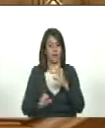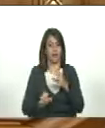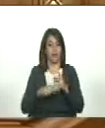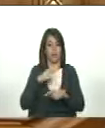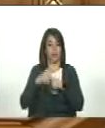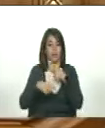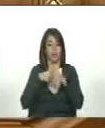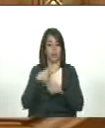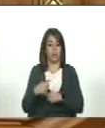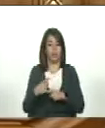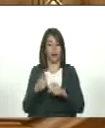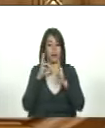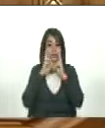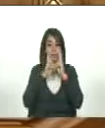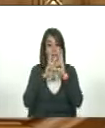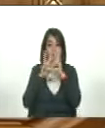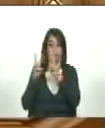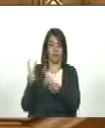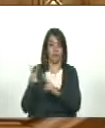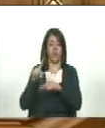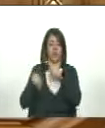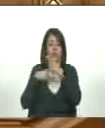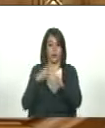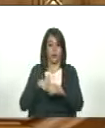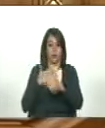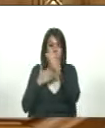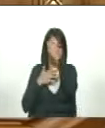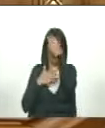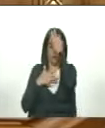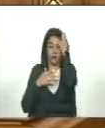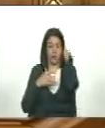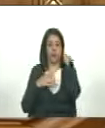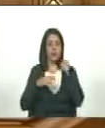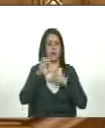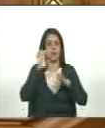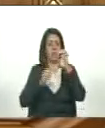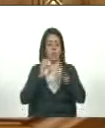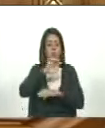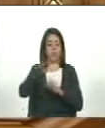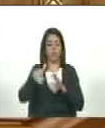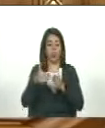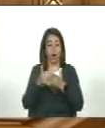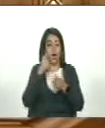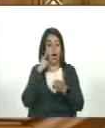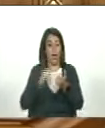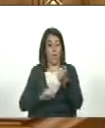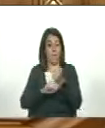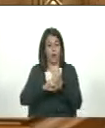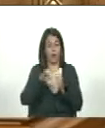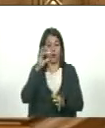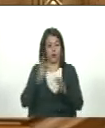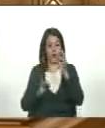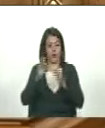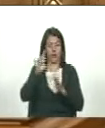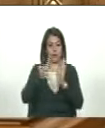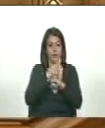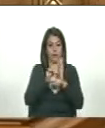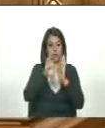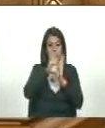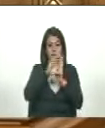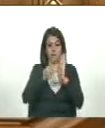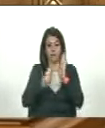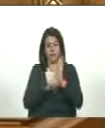la próxima lámina podemos dejar para que ustedes puedan revisar toda la fundamentación jurídica legal que parte de la